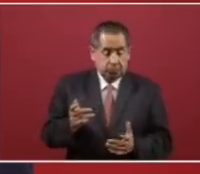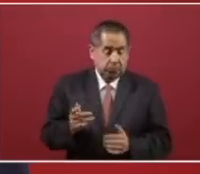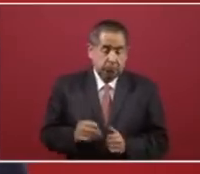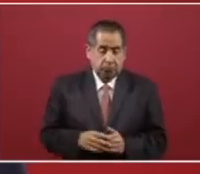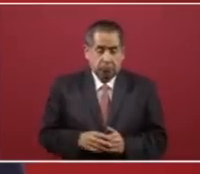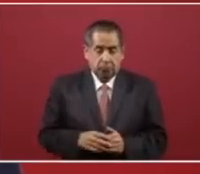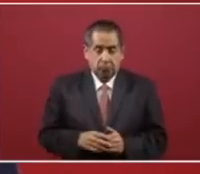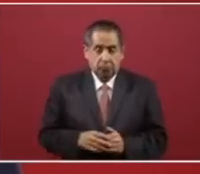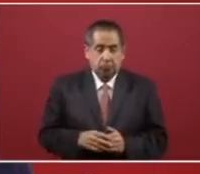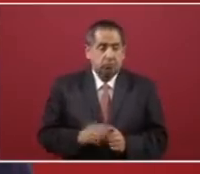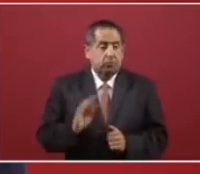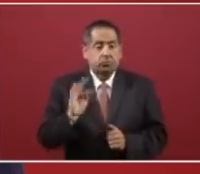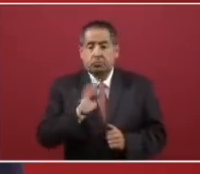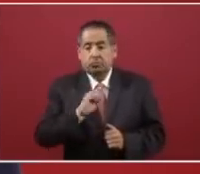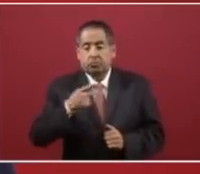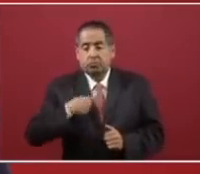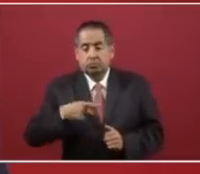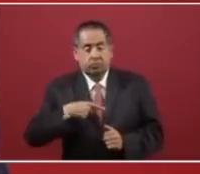sustraiga